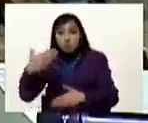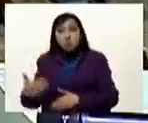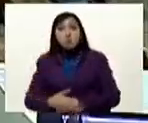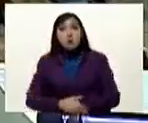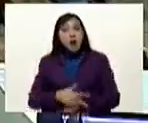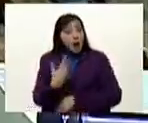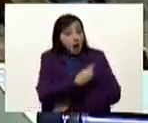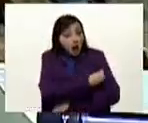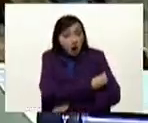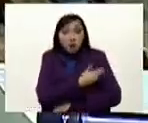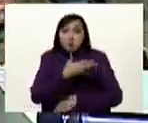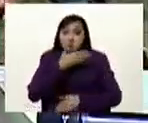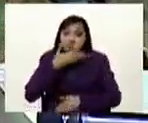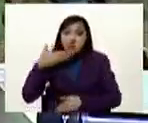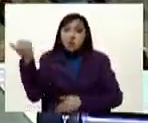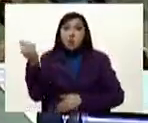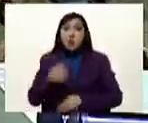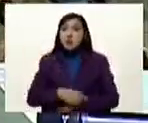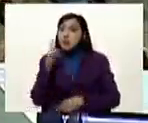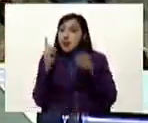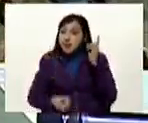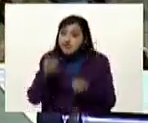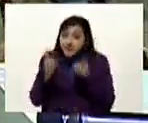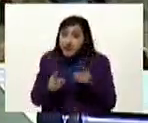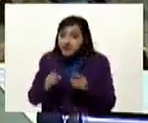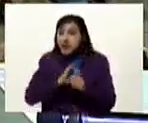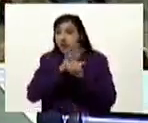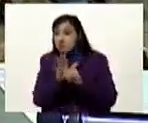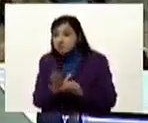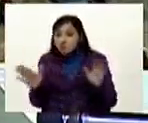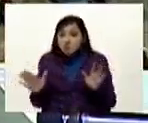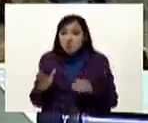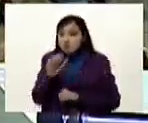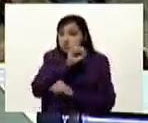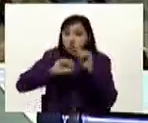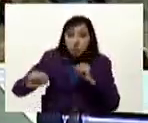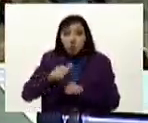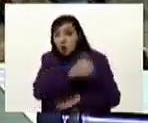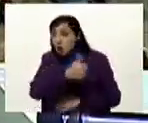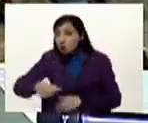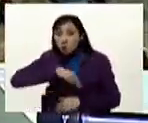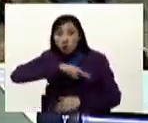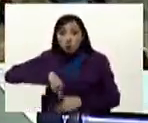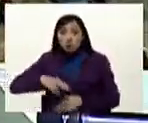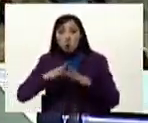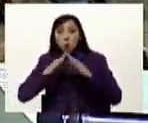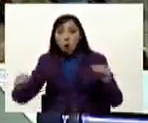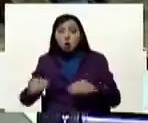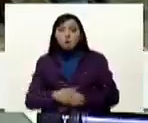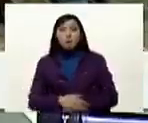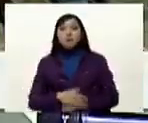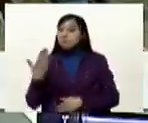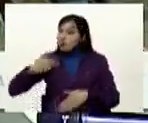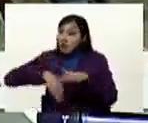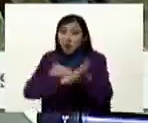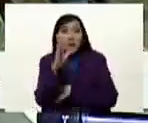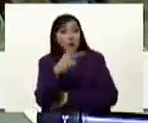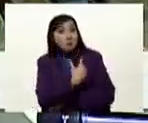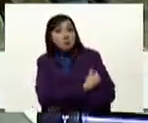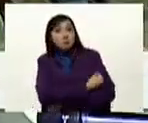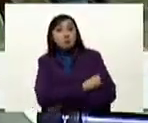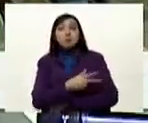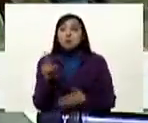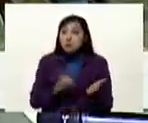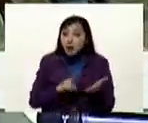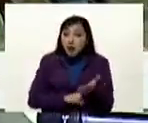de vacunación, depende de ti, de nosotros, depende de todo. Ir a vacunarse, ¿verdad?